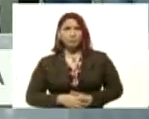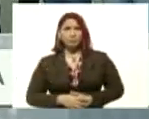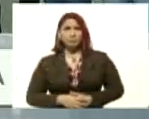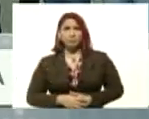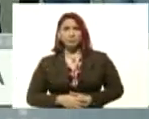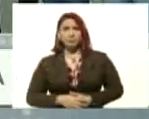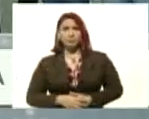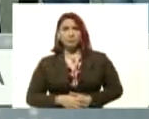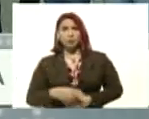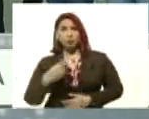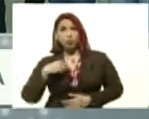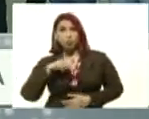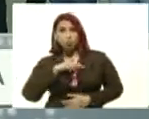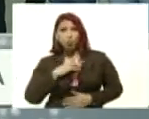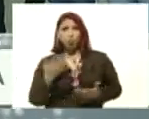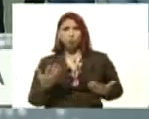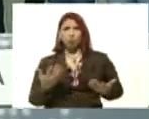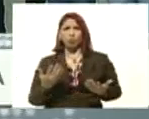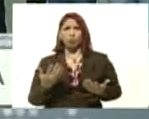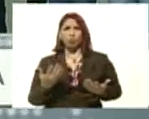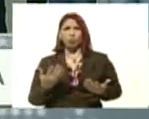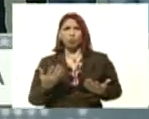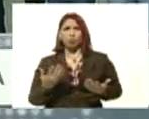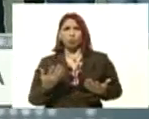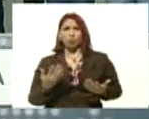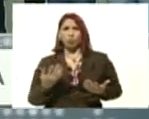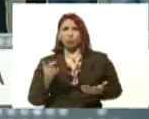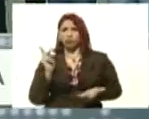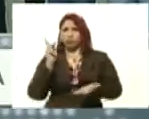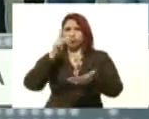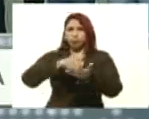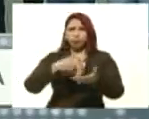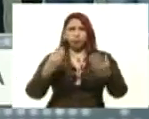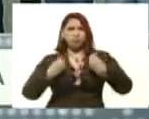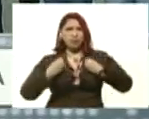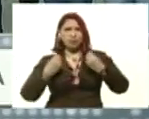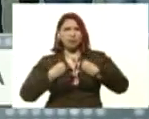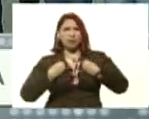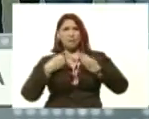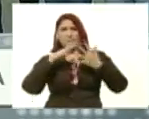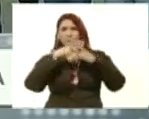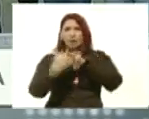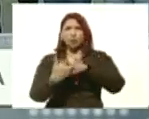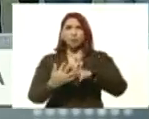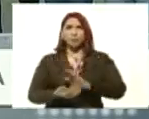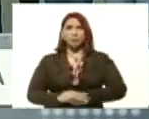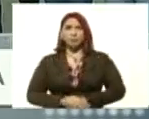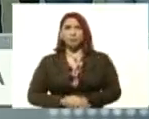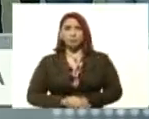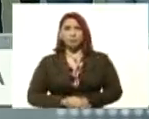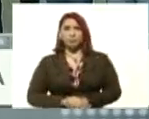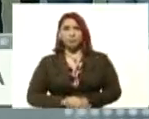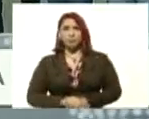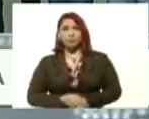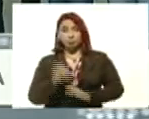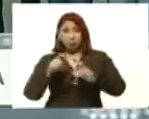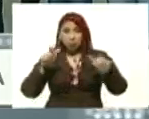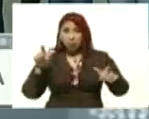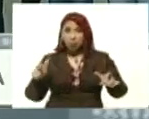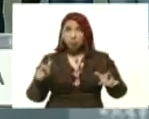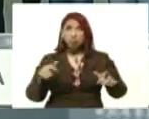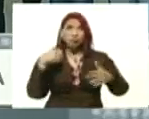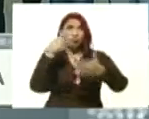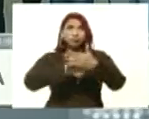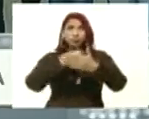nos levantamos a la vida entre los barrios, entre la gente, entre las